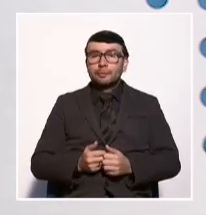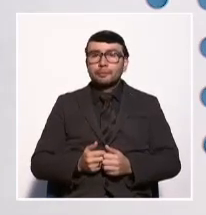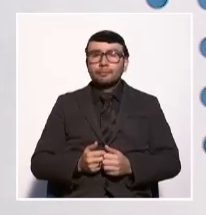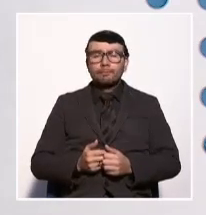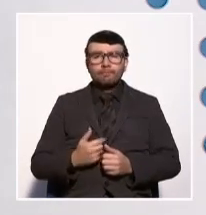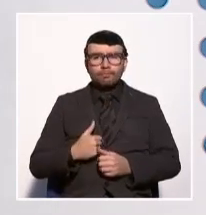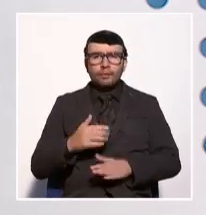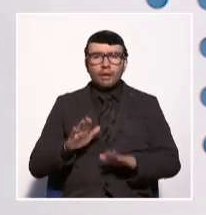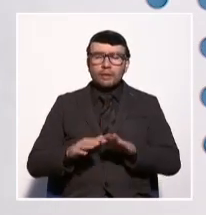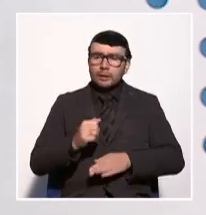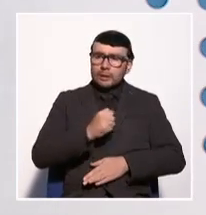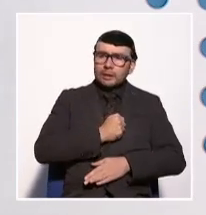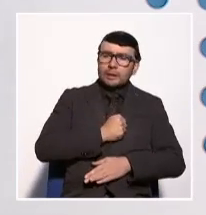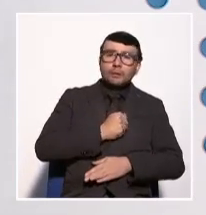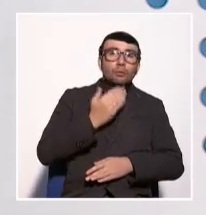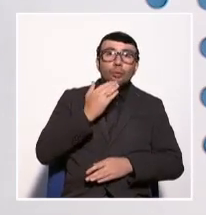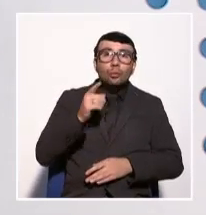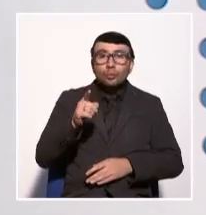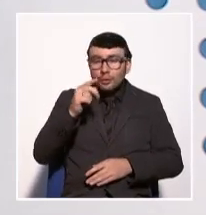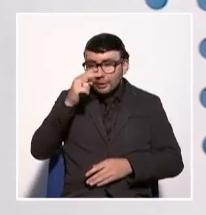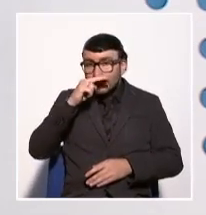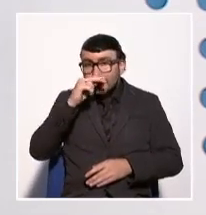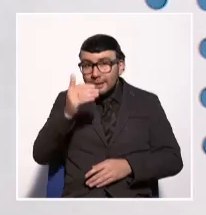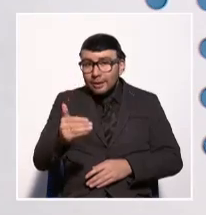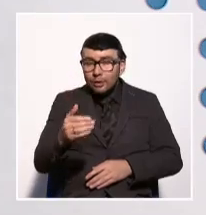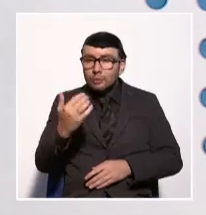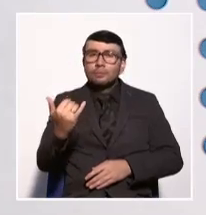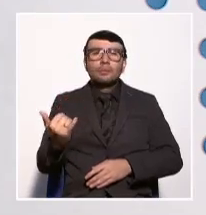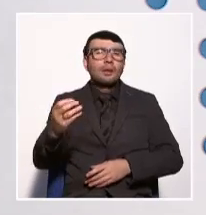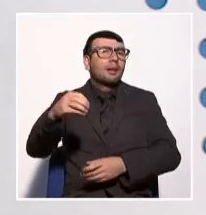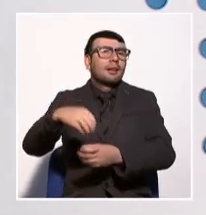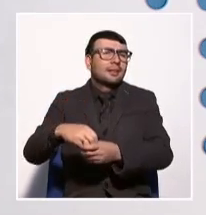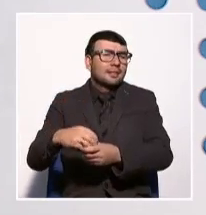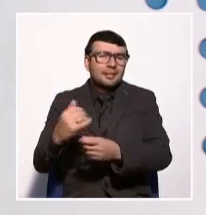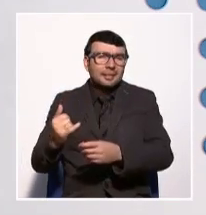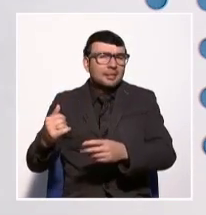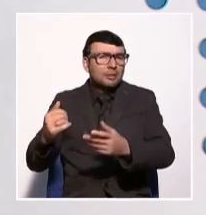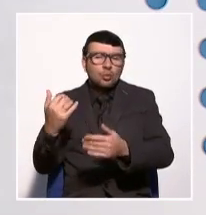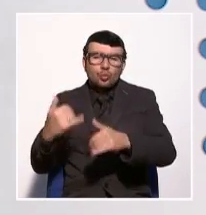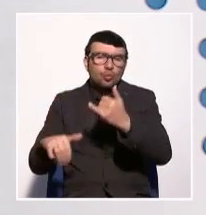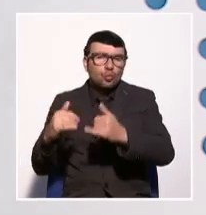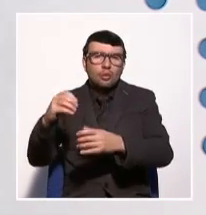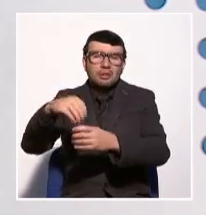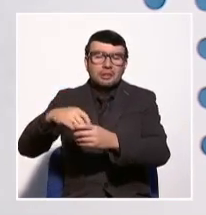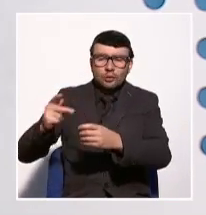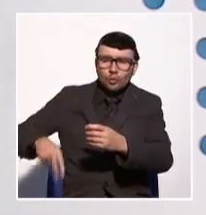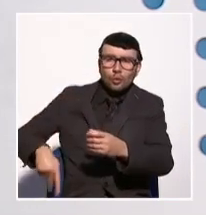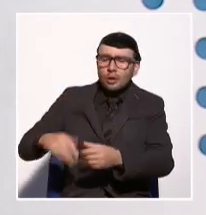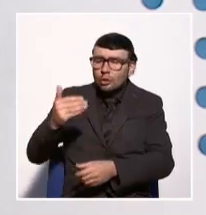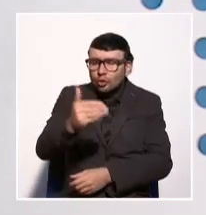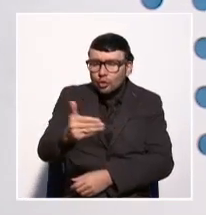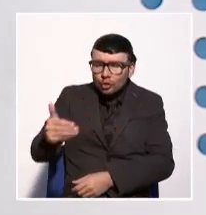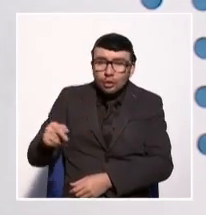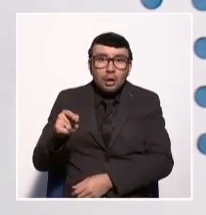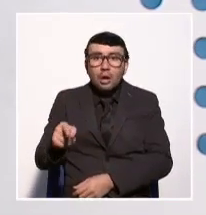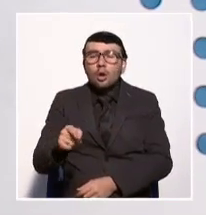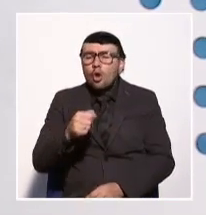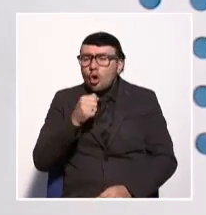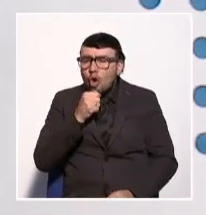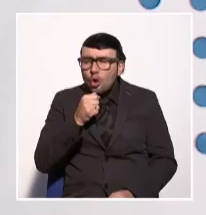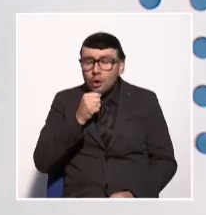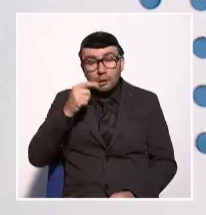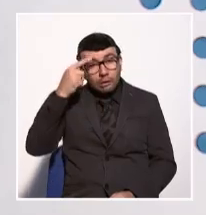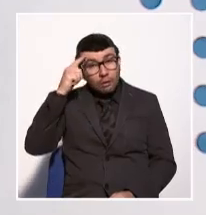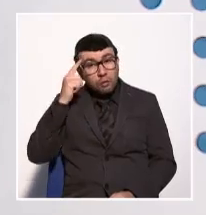me da mucho susto cuando ustedes tienen un niño en un jardín infantil o en una escuela y les da tos y fiebre y